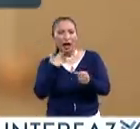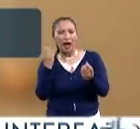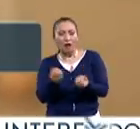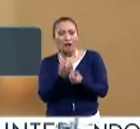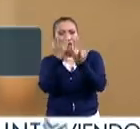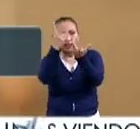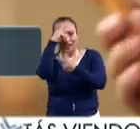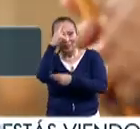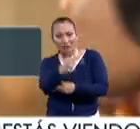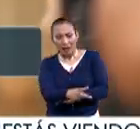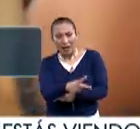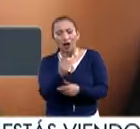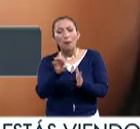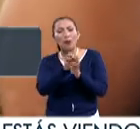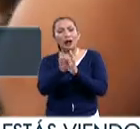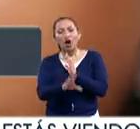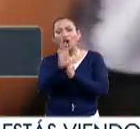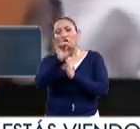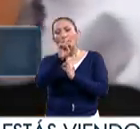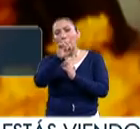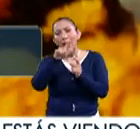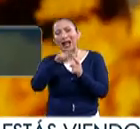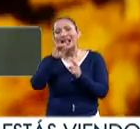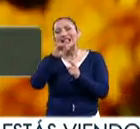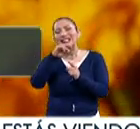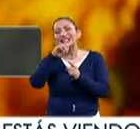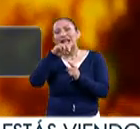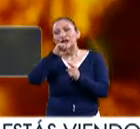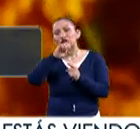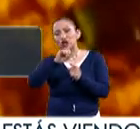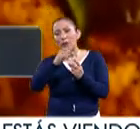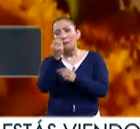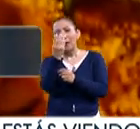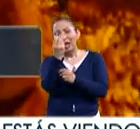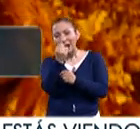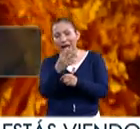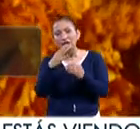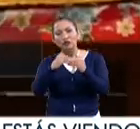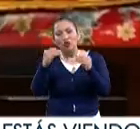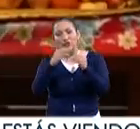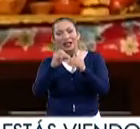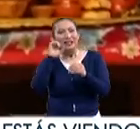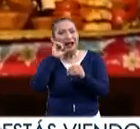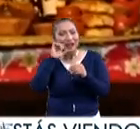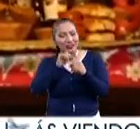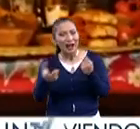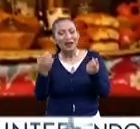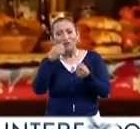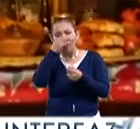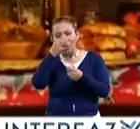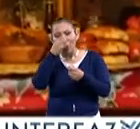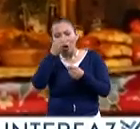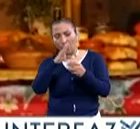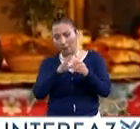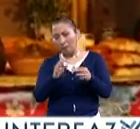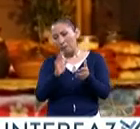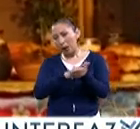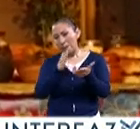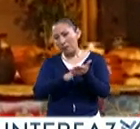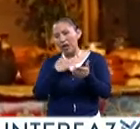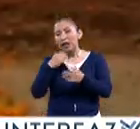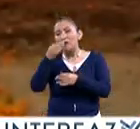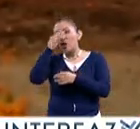estas ofrendas mexicanas, como el copal, incienso, velas, frutas cítricas, cempasúchil de papel y